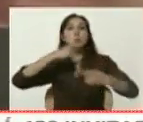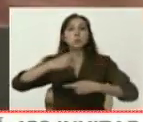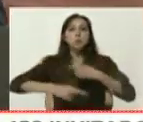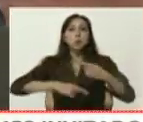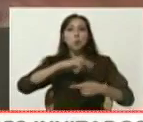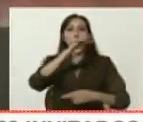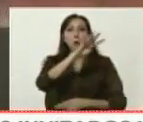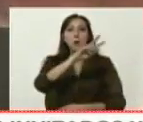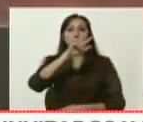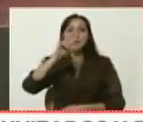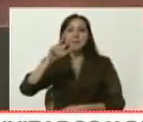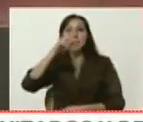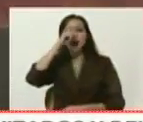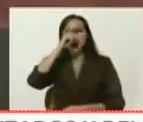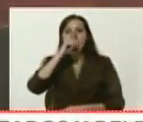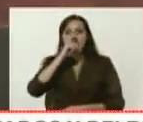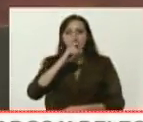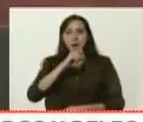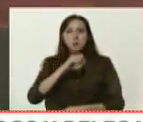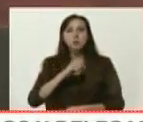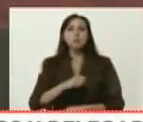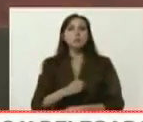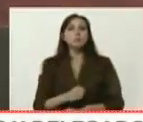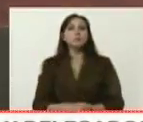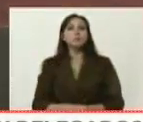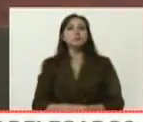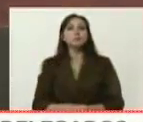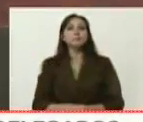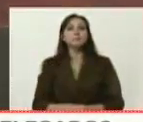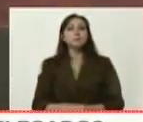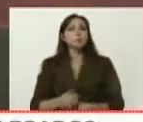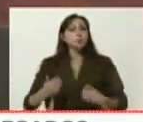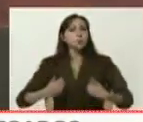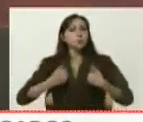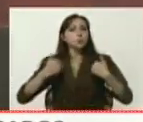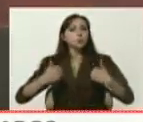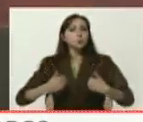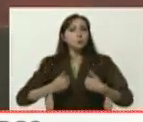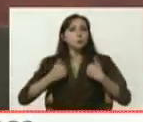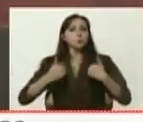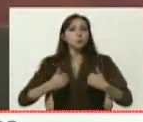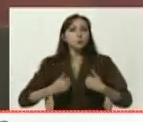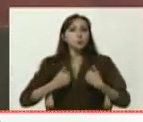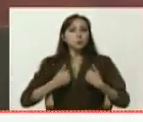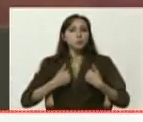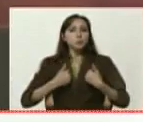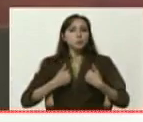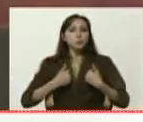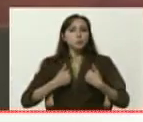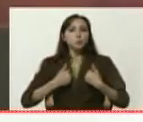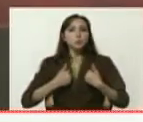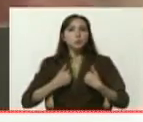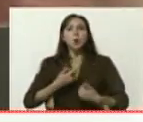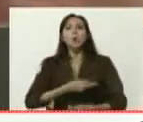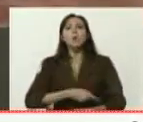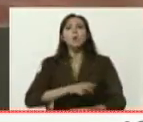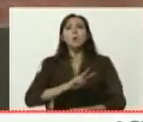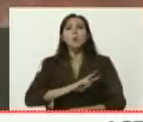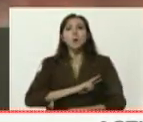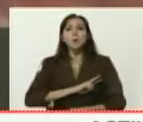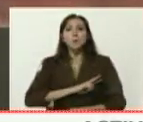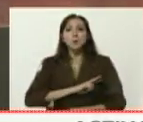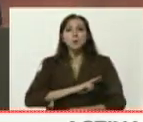43 años sufrió, fue la arremetida de la Cuarta República, una pseudo, una falsa democracia que persiguió a quienes